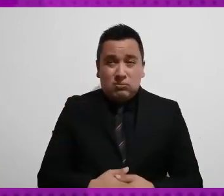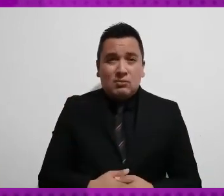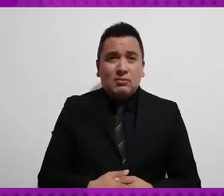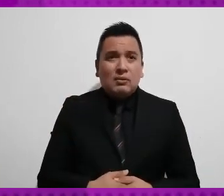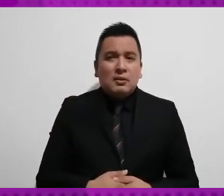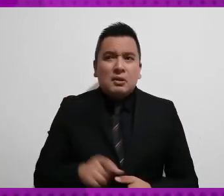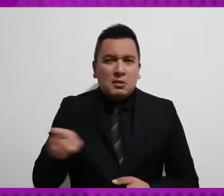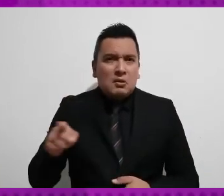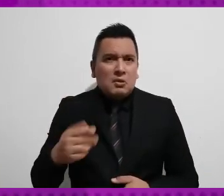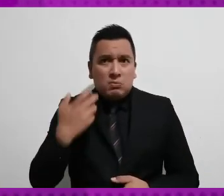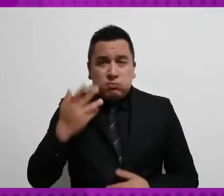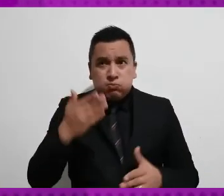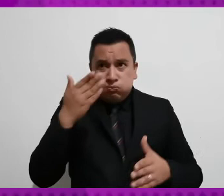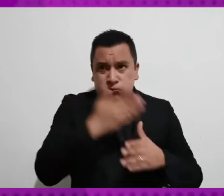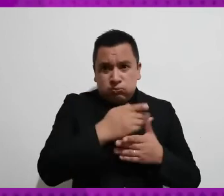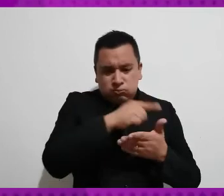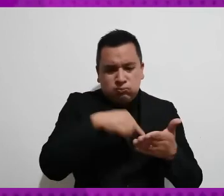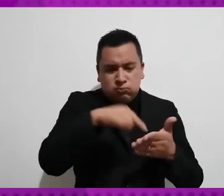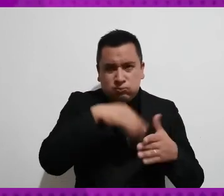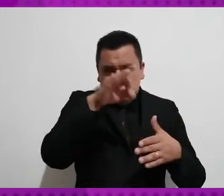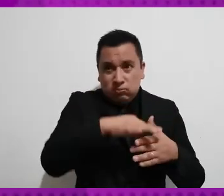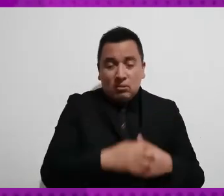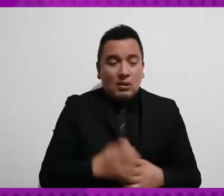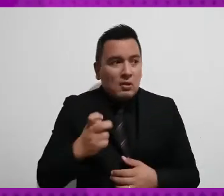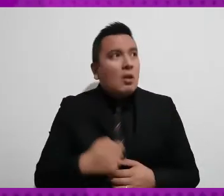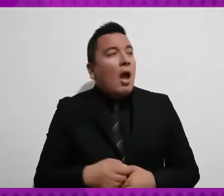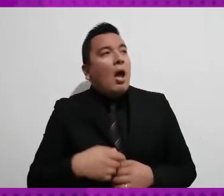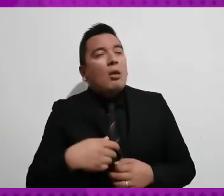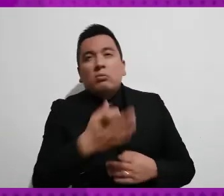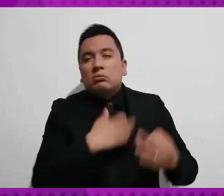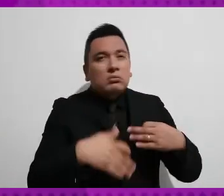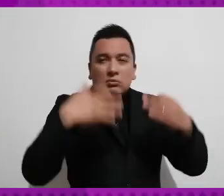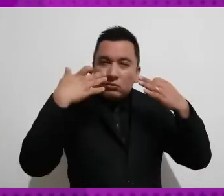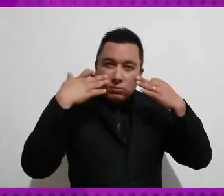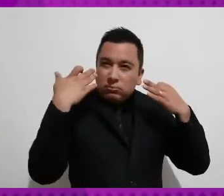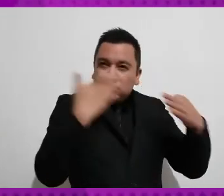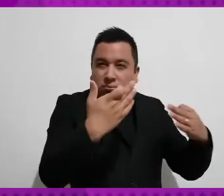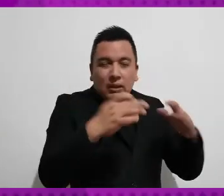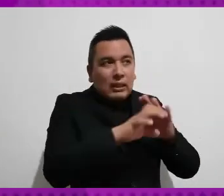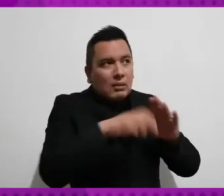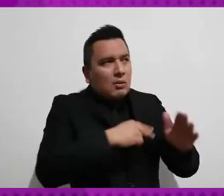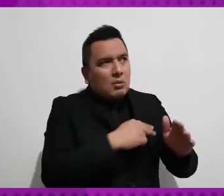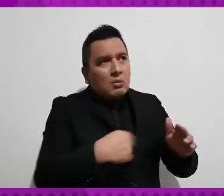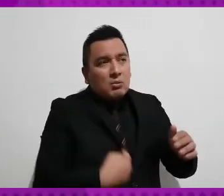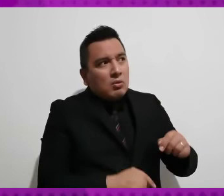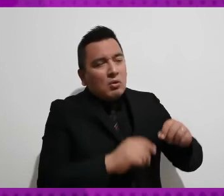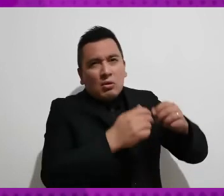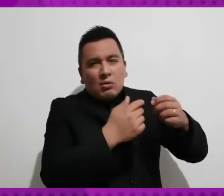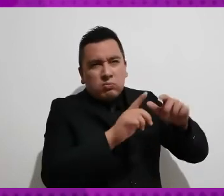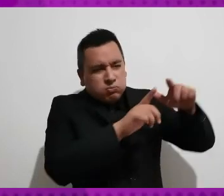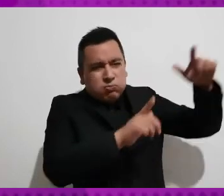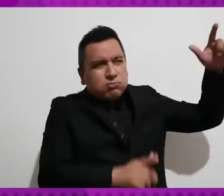ciudadanas que acuden a las casillas observan estos carteles que están informando sobre estas medidas de nivelación